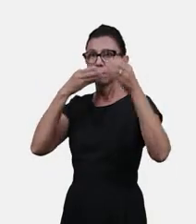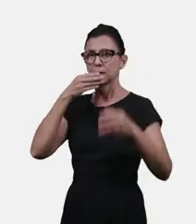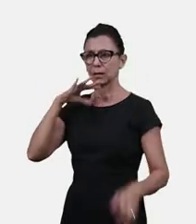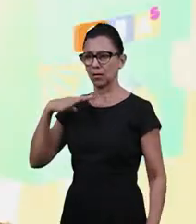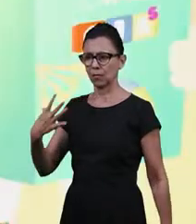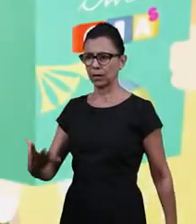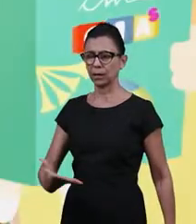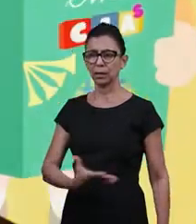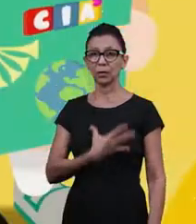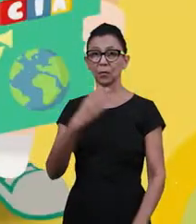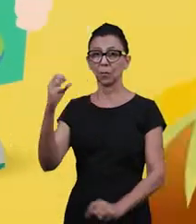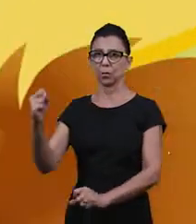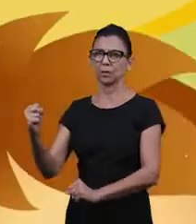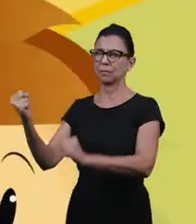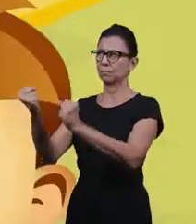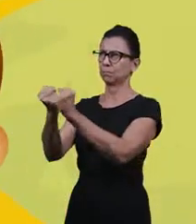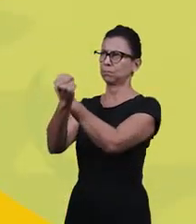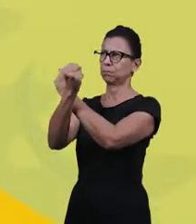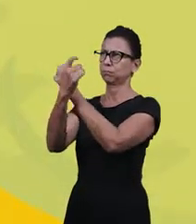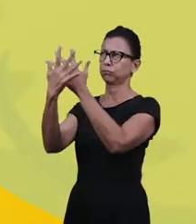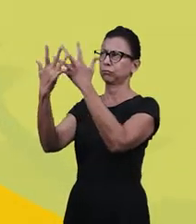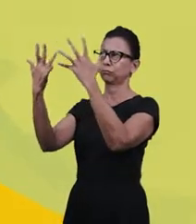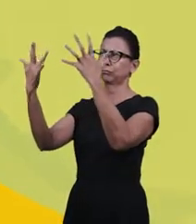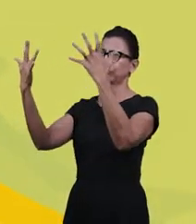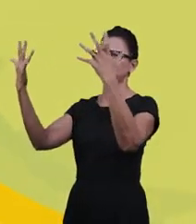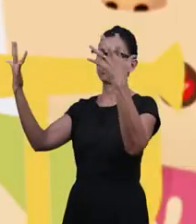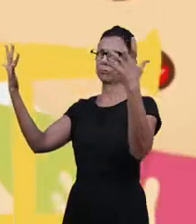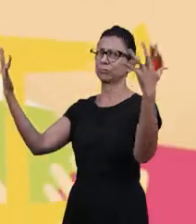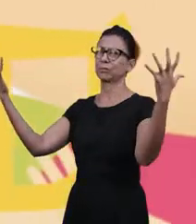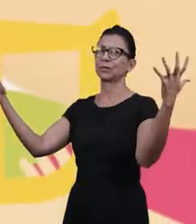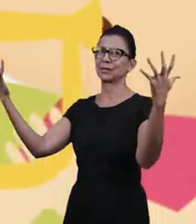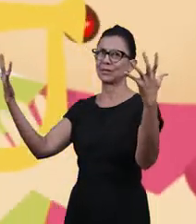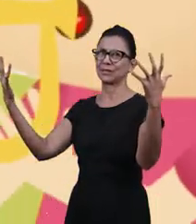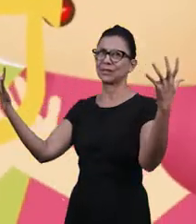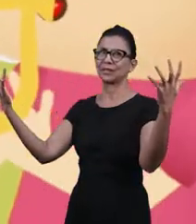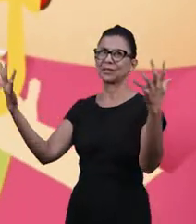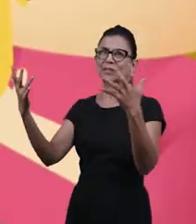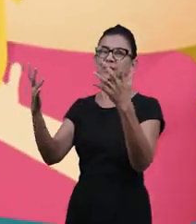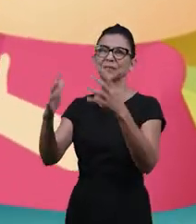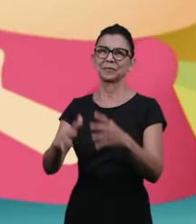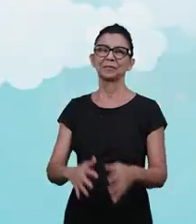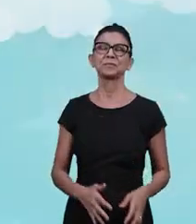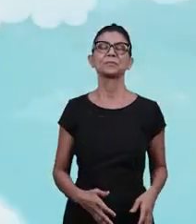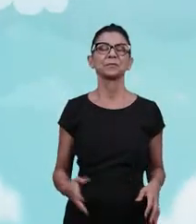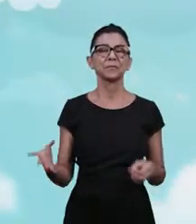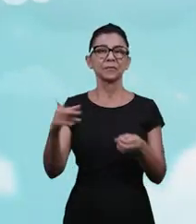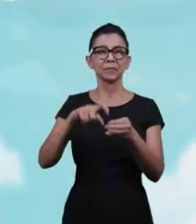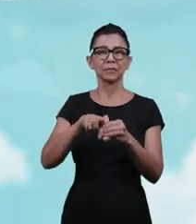Y grande gloria, al sonar la trompeta y